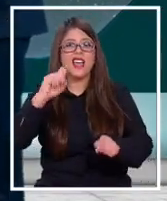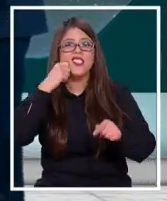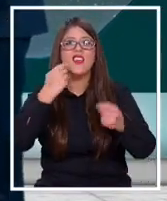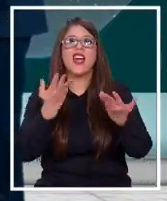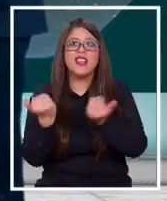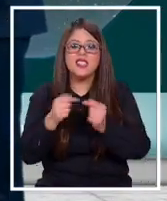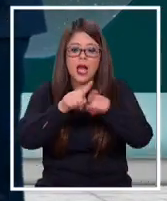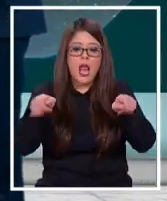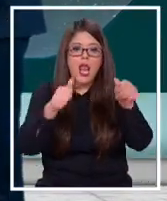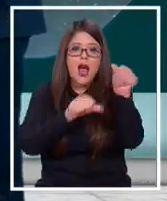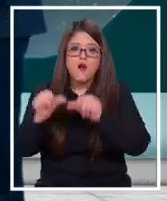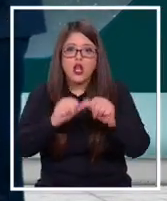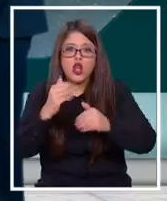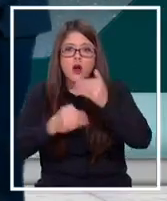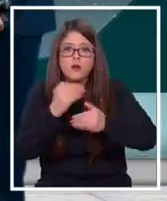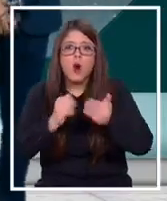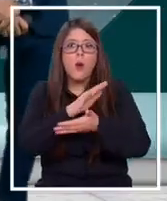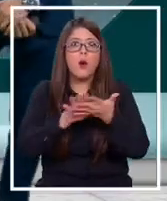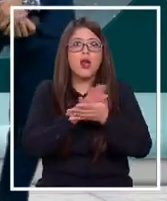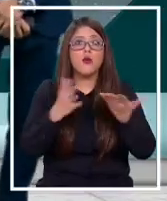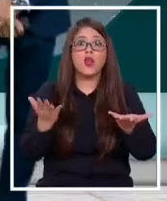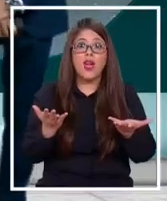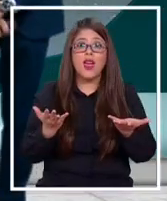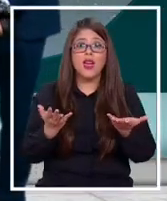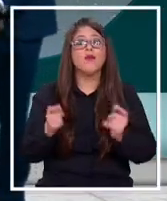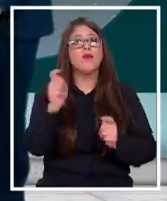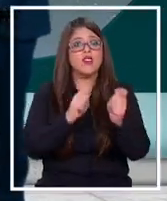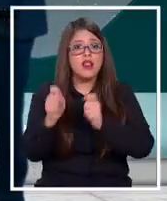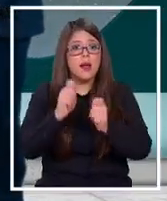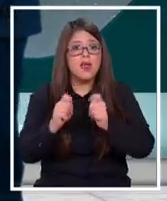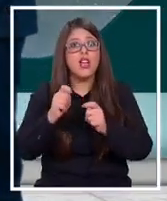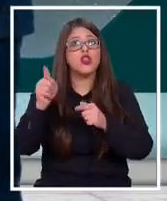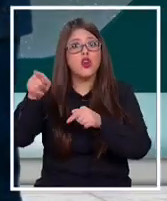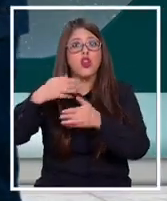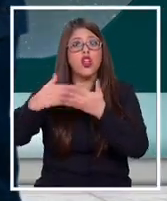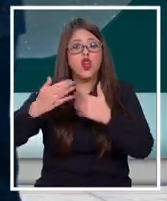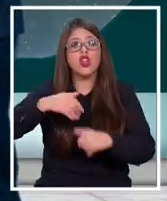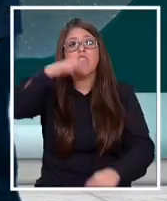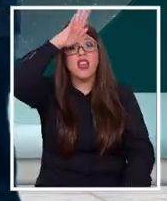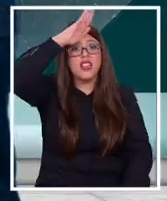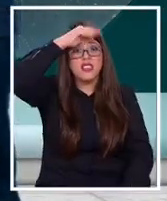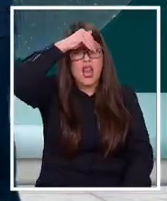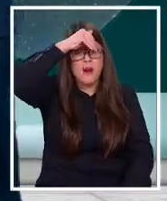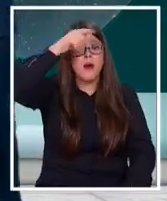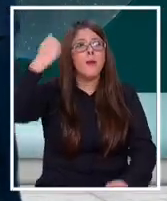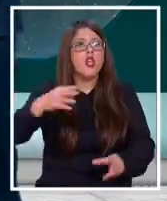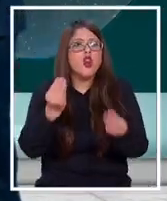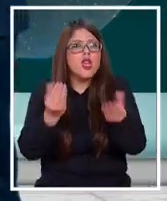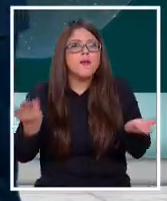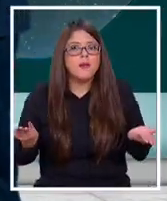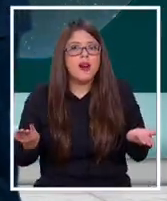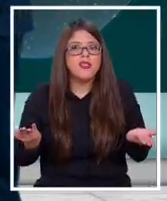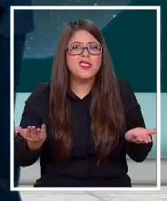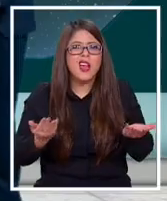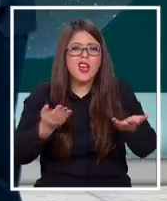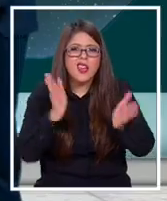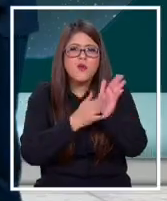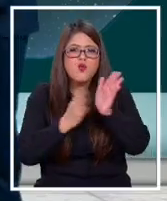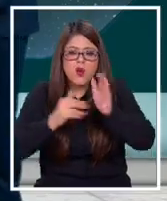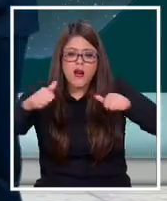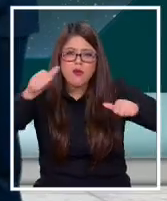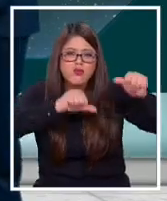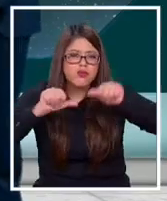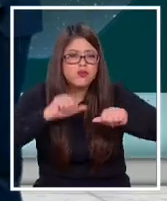fue el tratamiento de Trump. Perfecto. ¿Qué nos dice la evidencia científica sobre esto? ¿Cuáles de